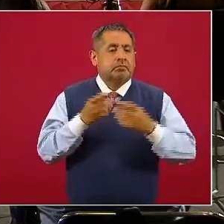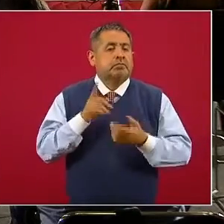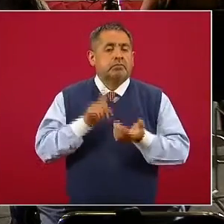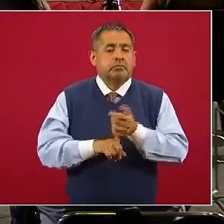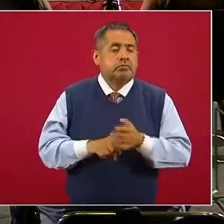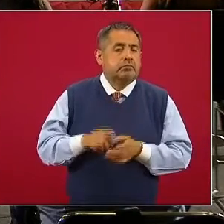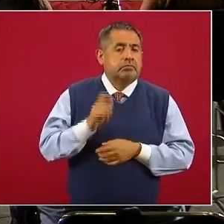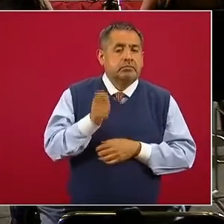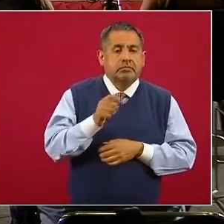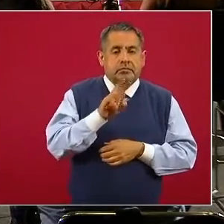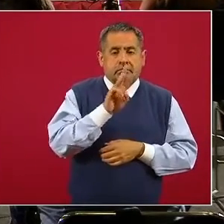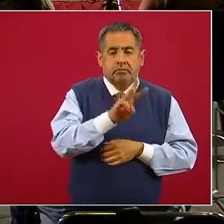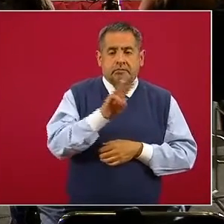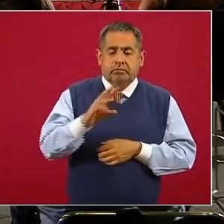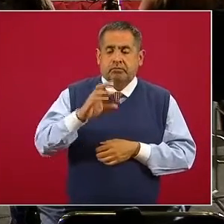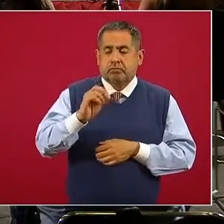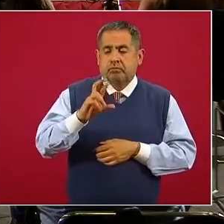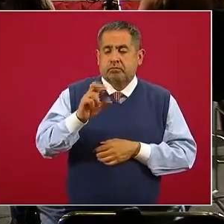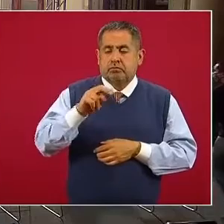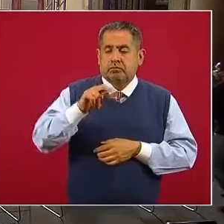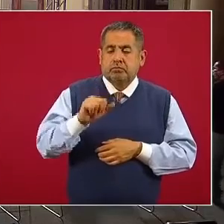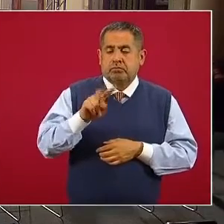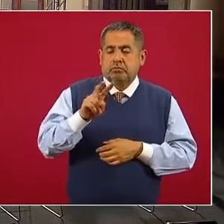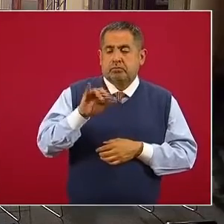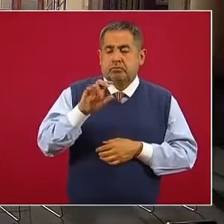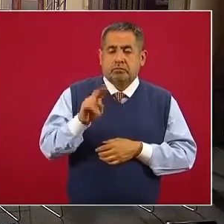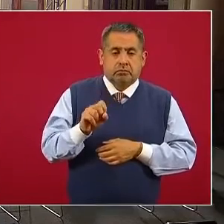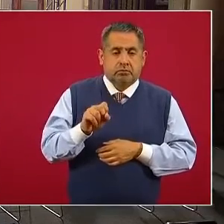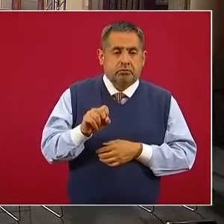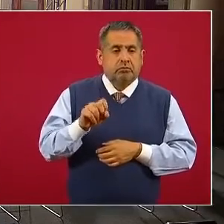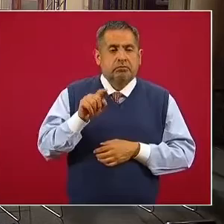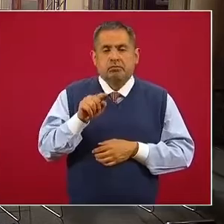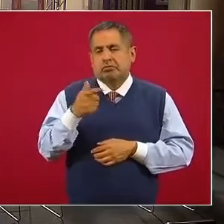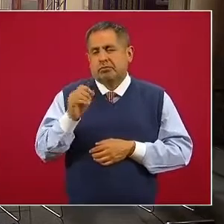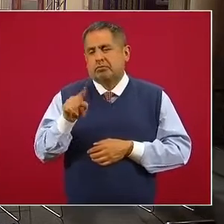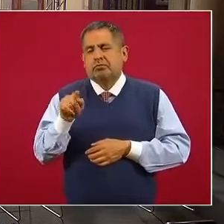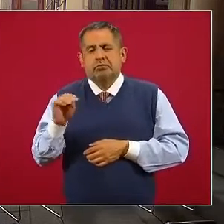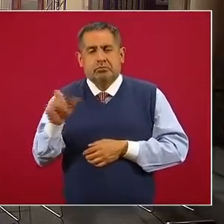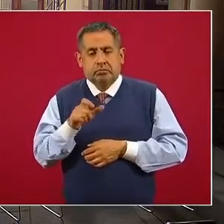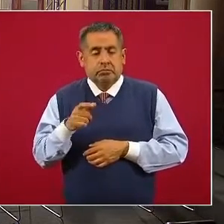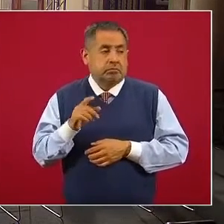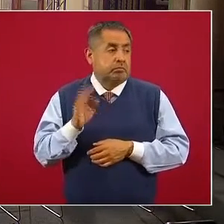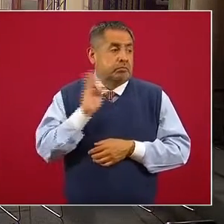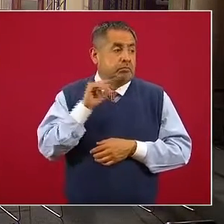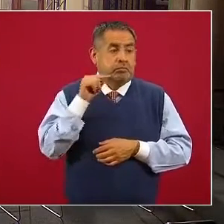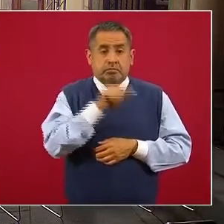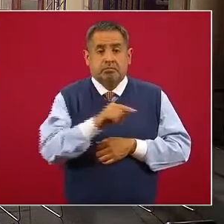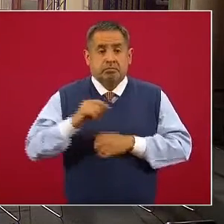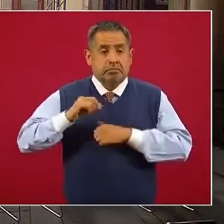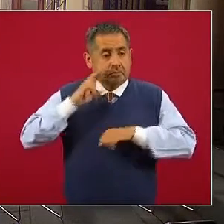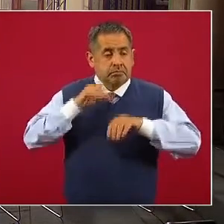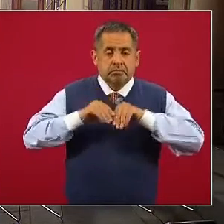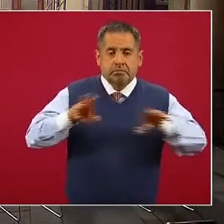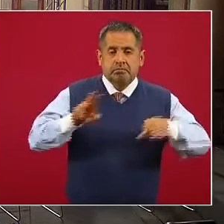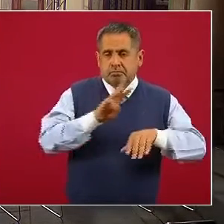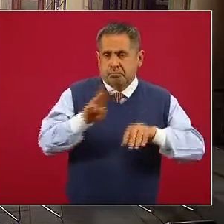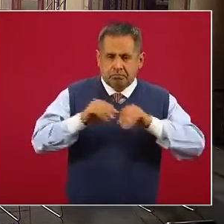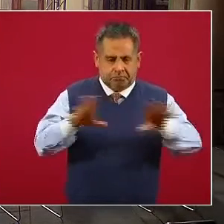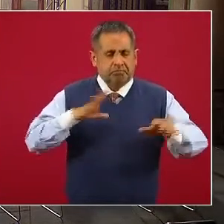página de coronavirus.gov.mx y en la página que también así defina la Comisión